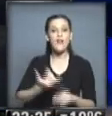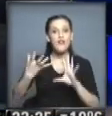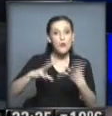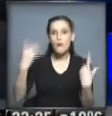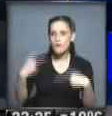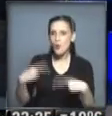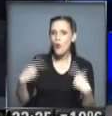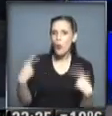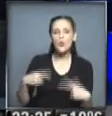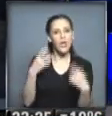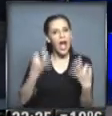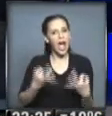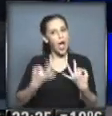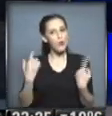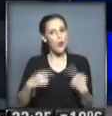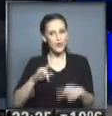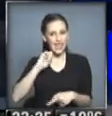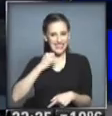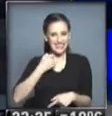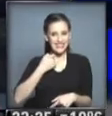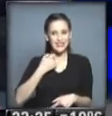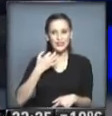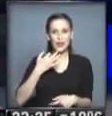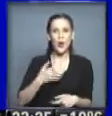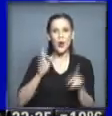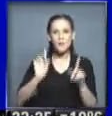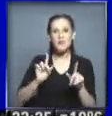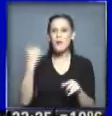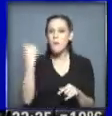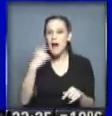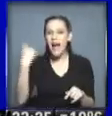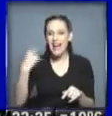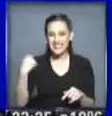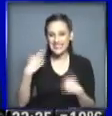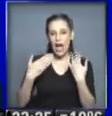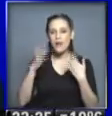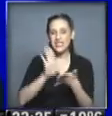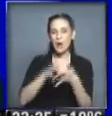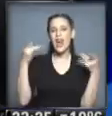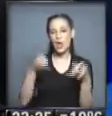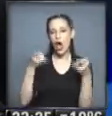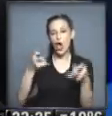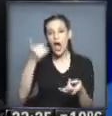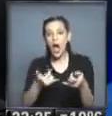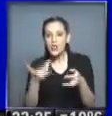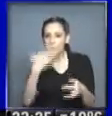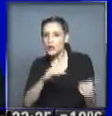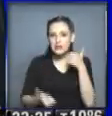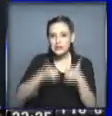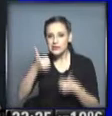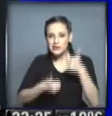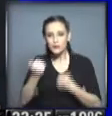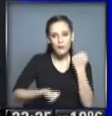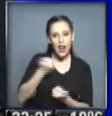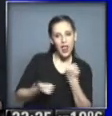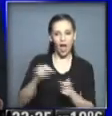cómo te pone Chimenti rápido, te pone la cortina de Maxi Martina, generando una pica entre los otros